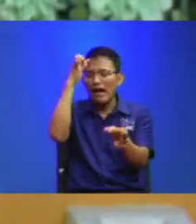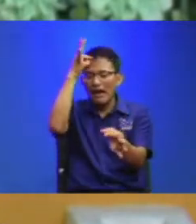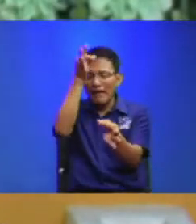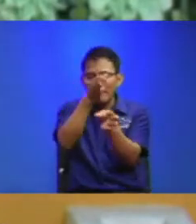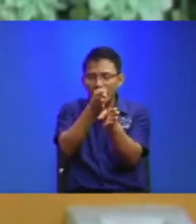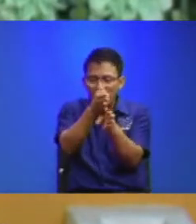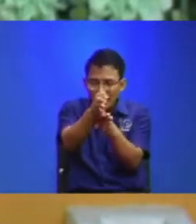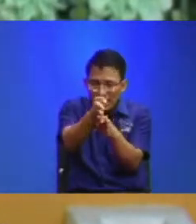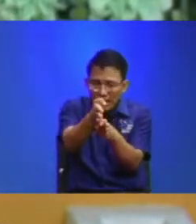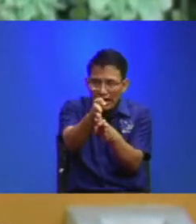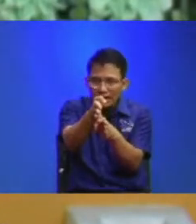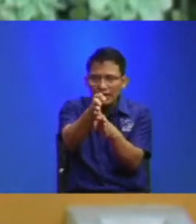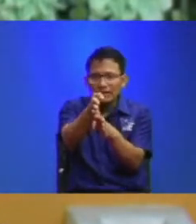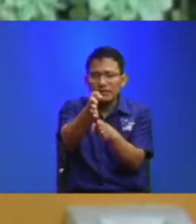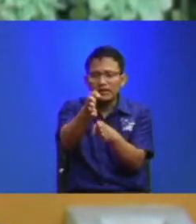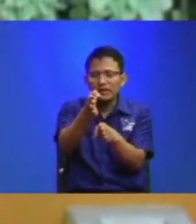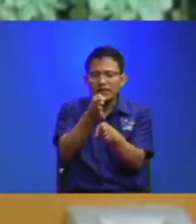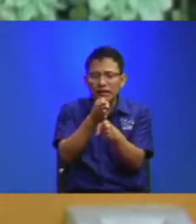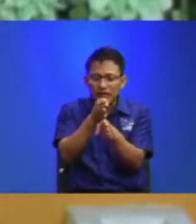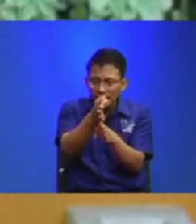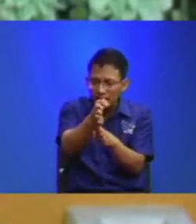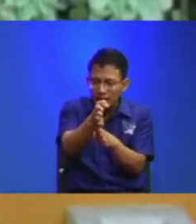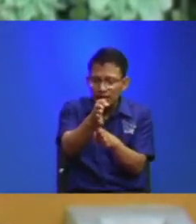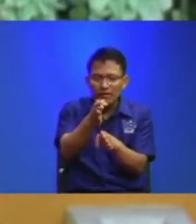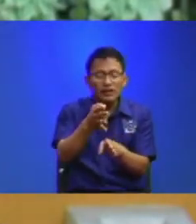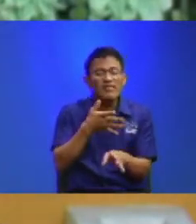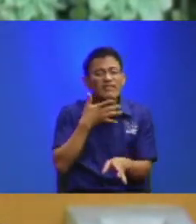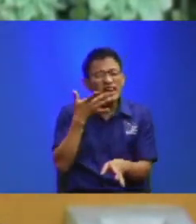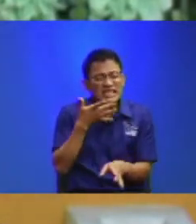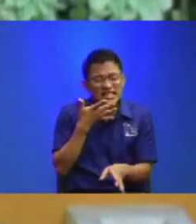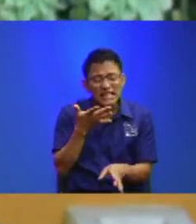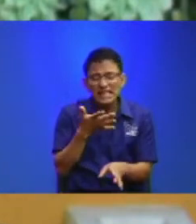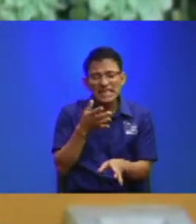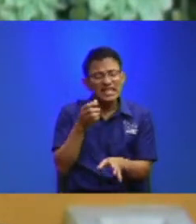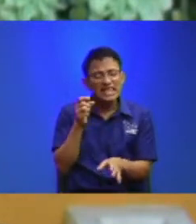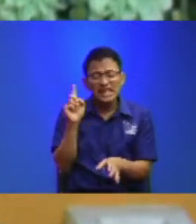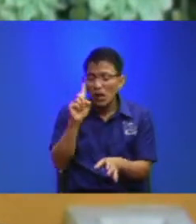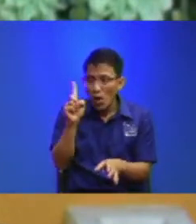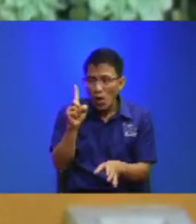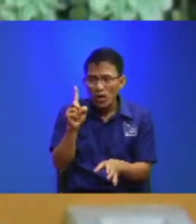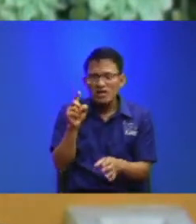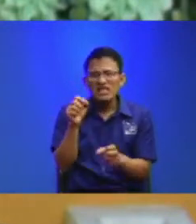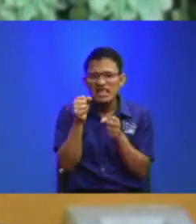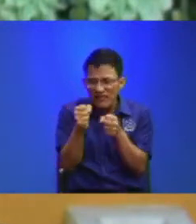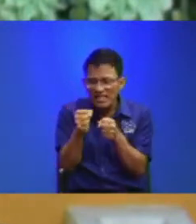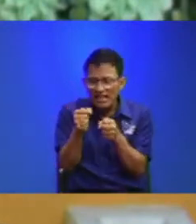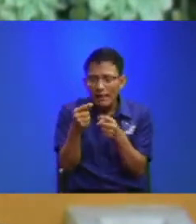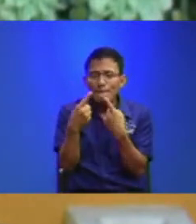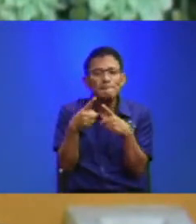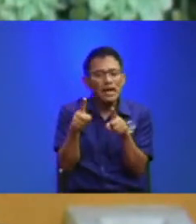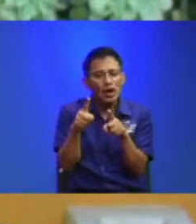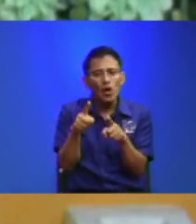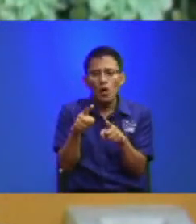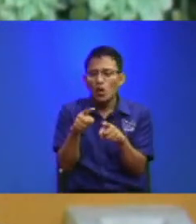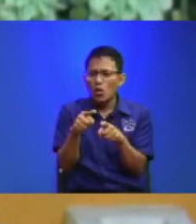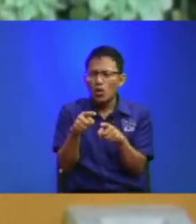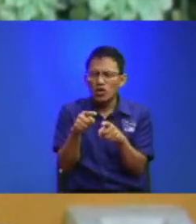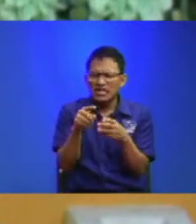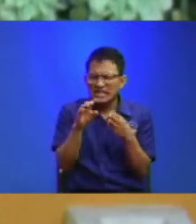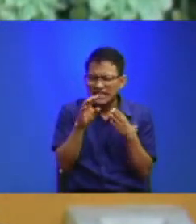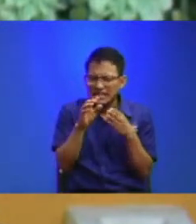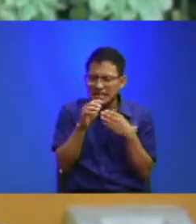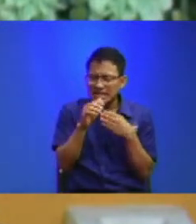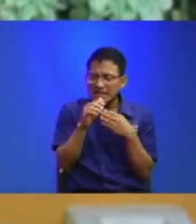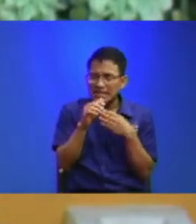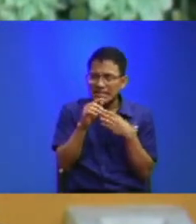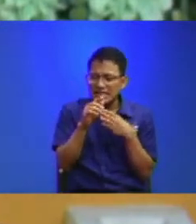la piedra es traición. Hay que arrancarla en el nombre de Jesús. ¡Hala! Sí, hombre,